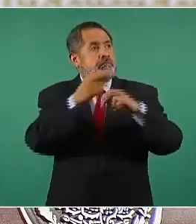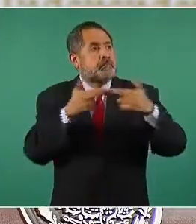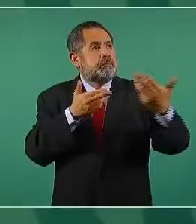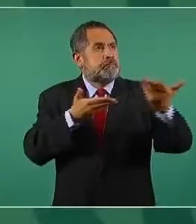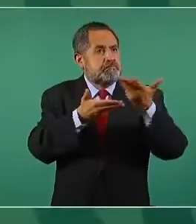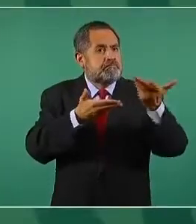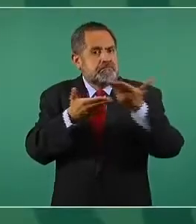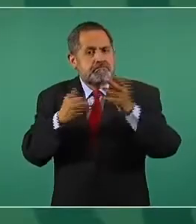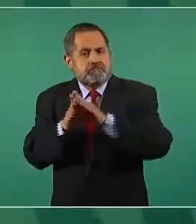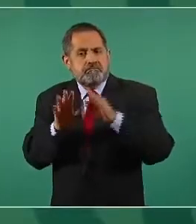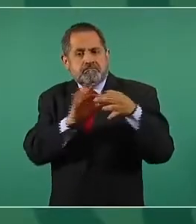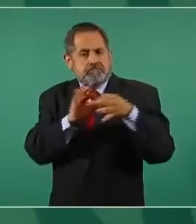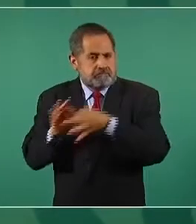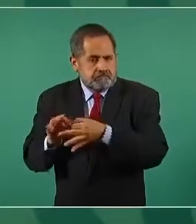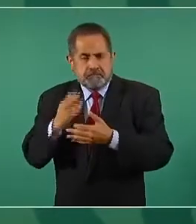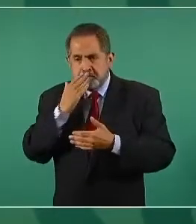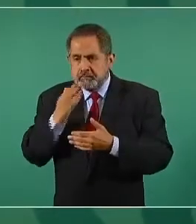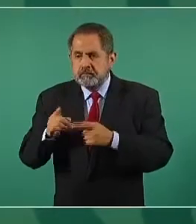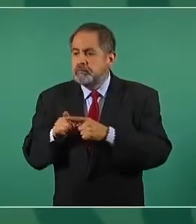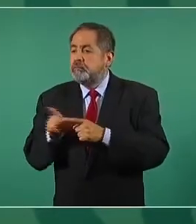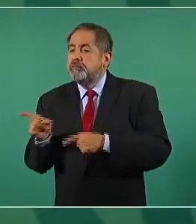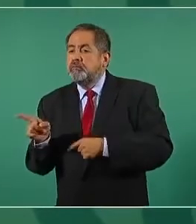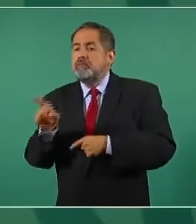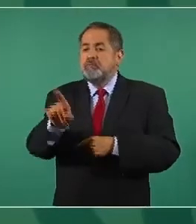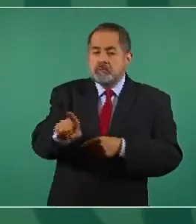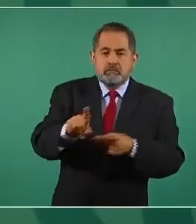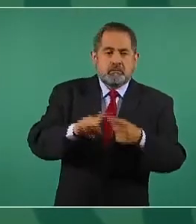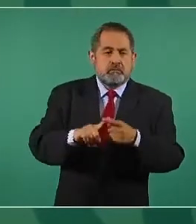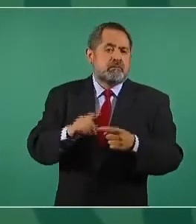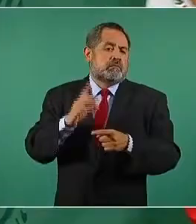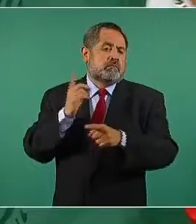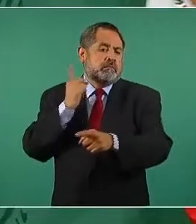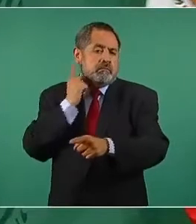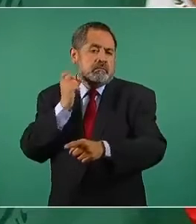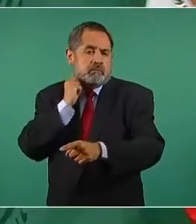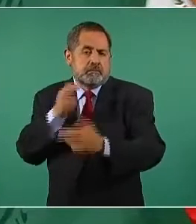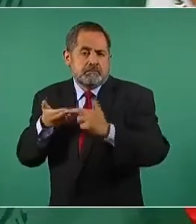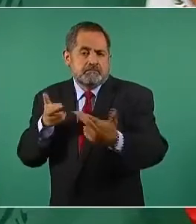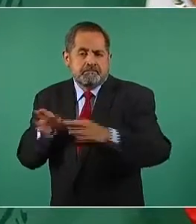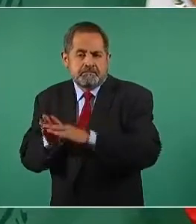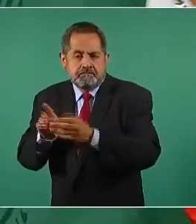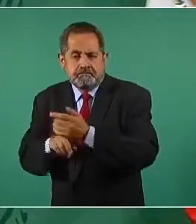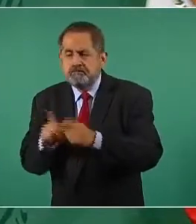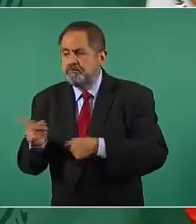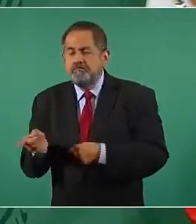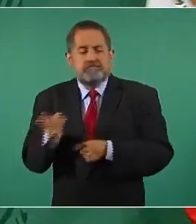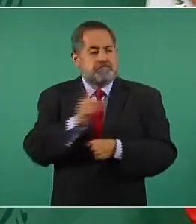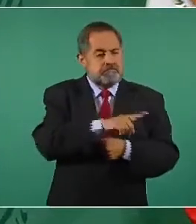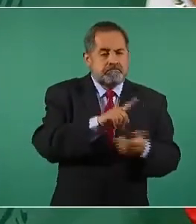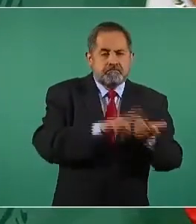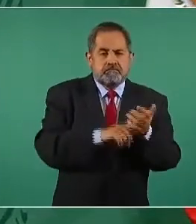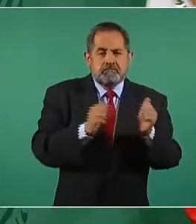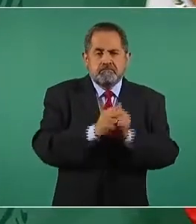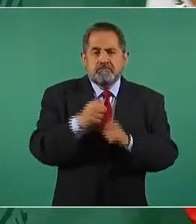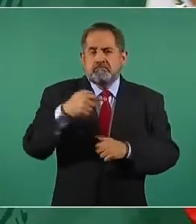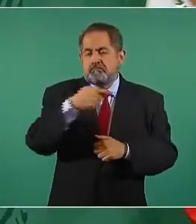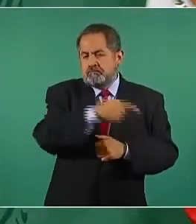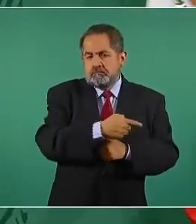relación con el poder legislativo, la relación